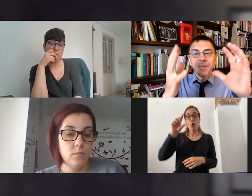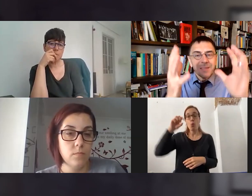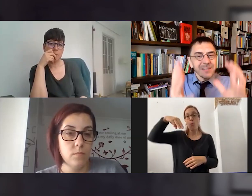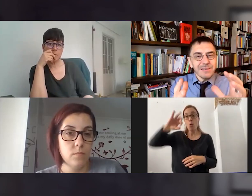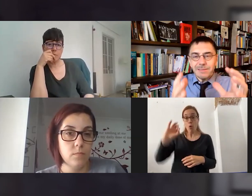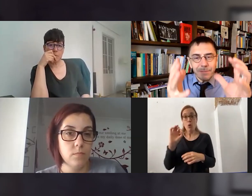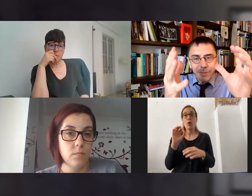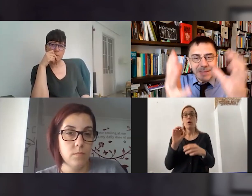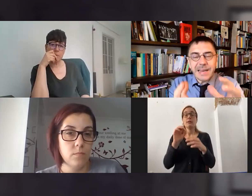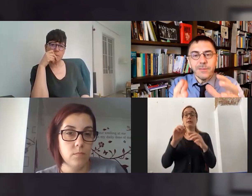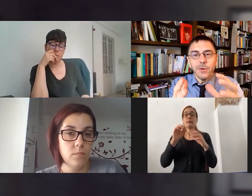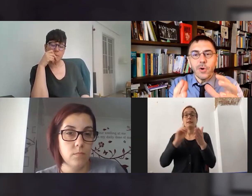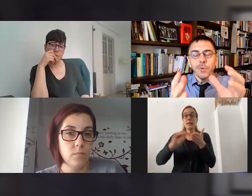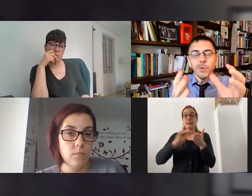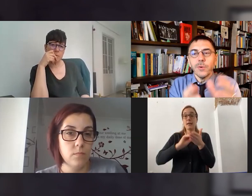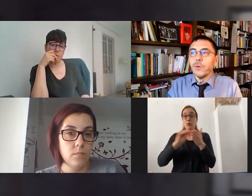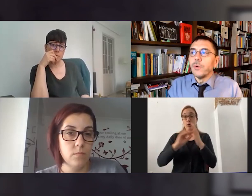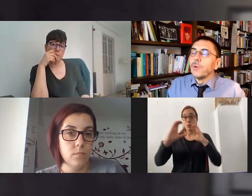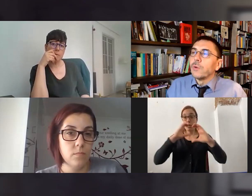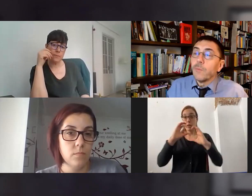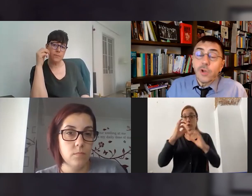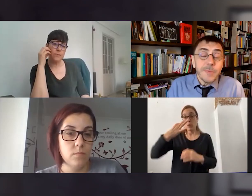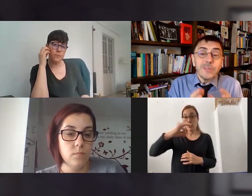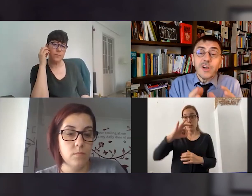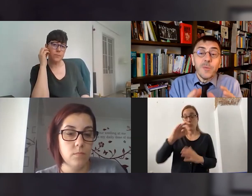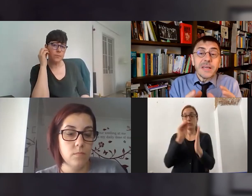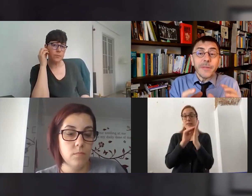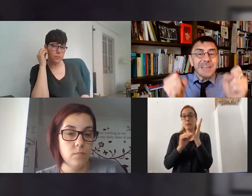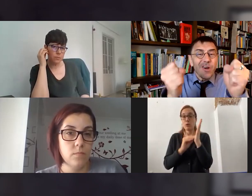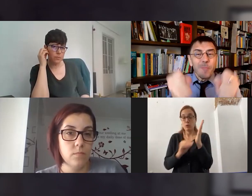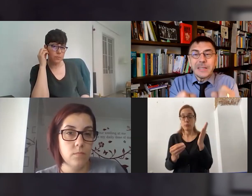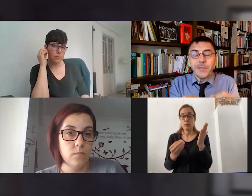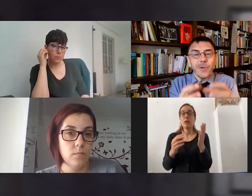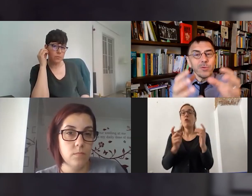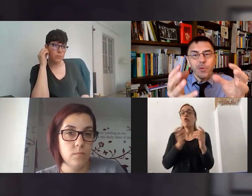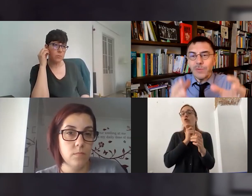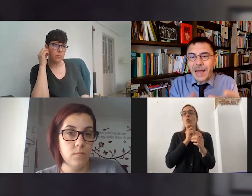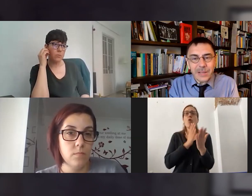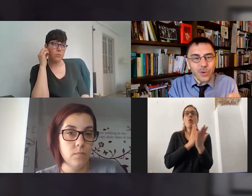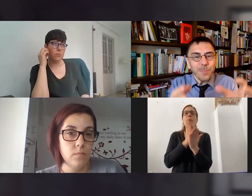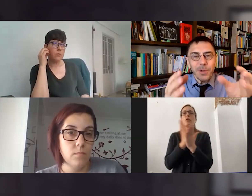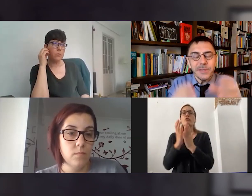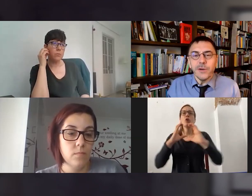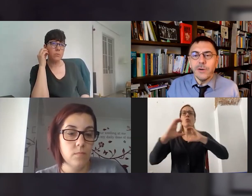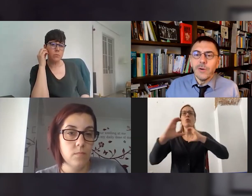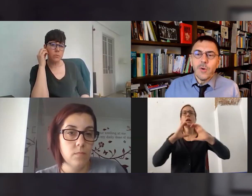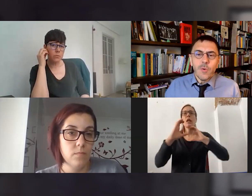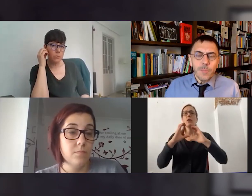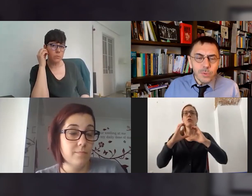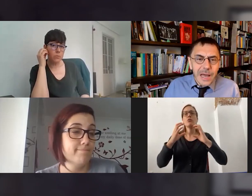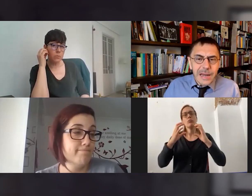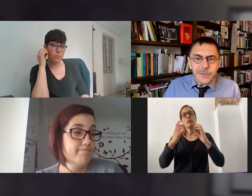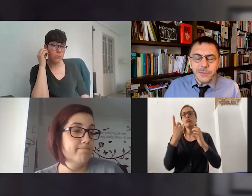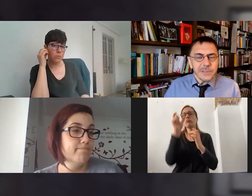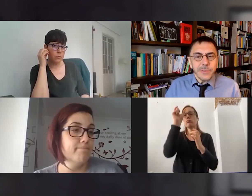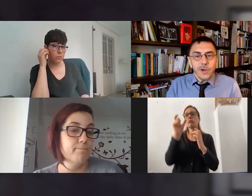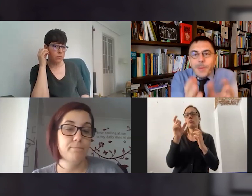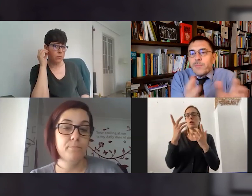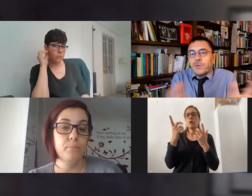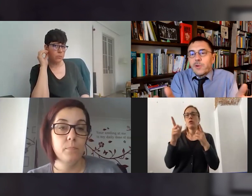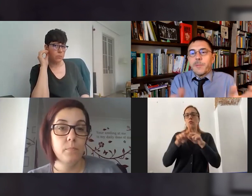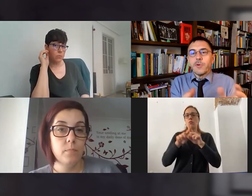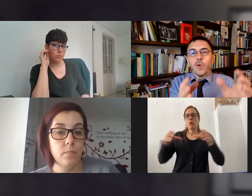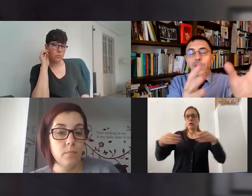medios, centrando cómo los medios de comunicación se han convertido en un actor político brutal, ¿no? Es